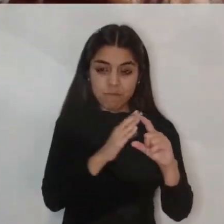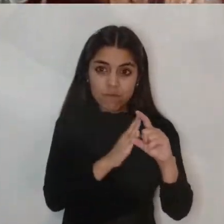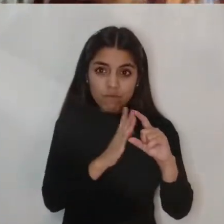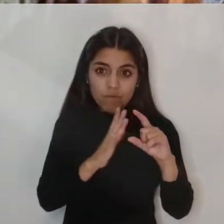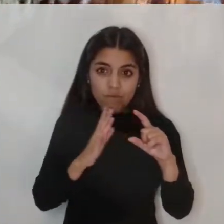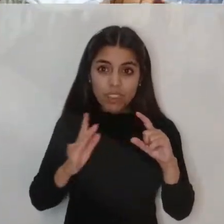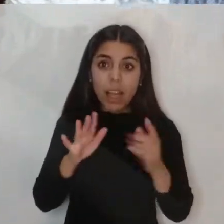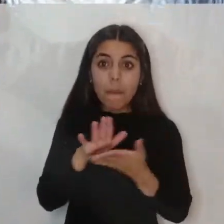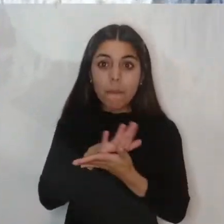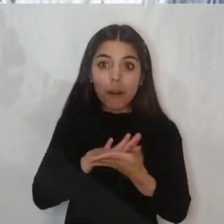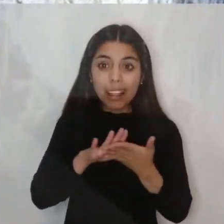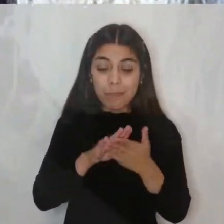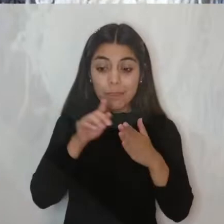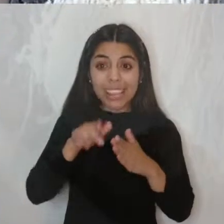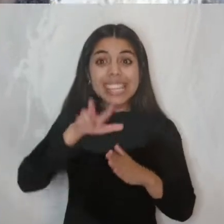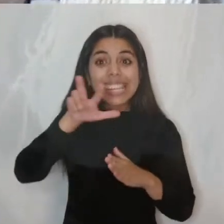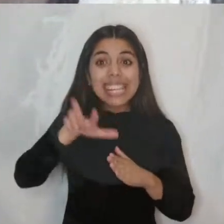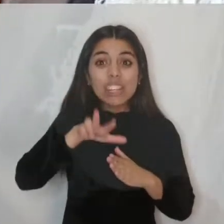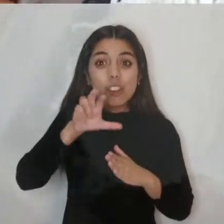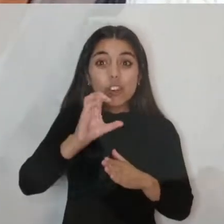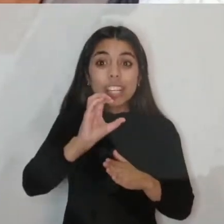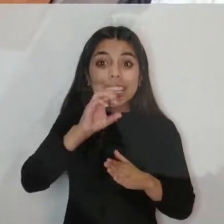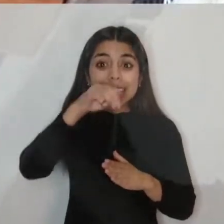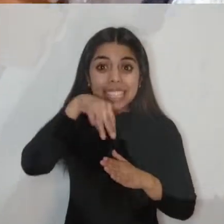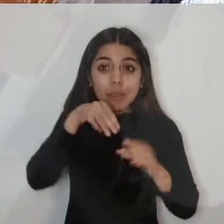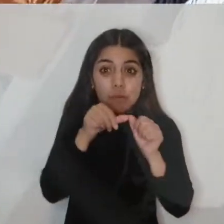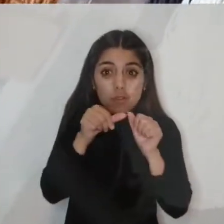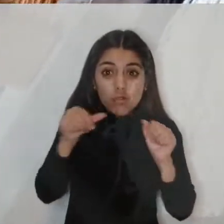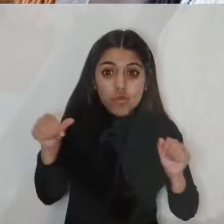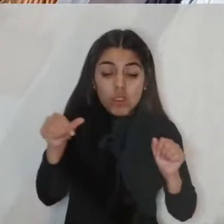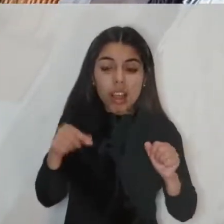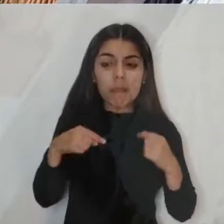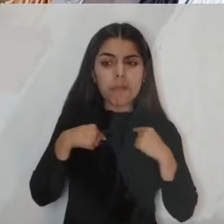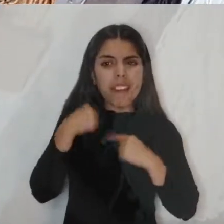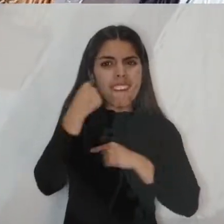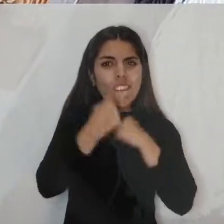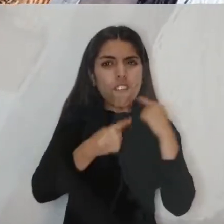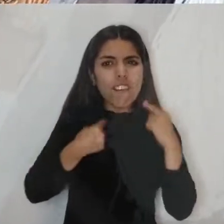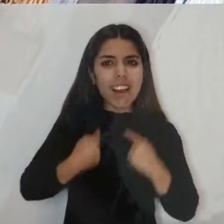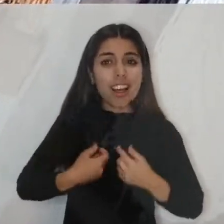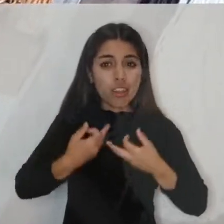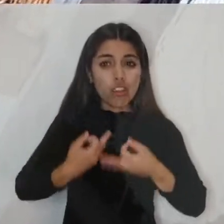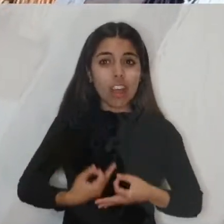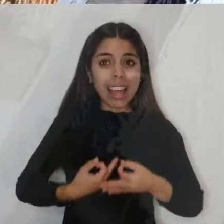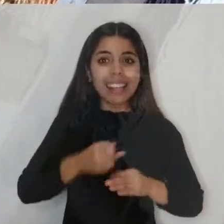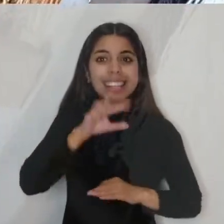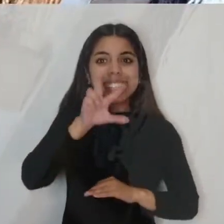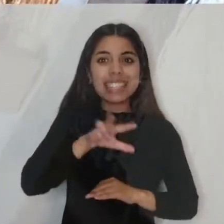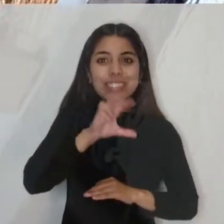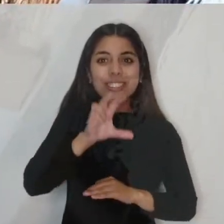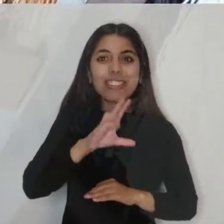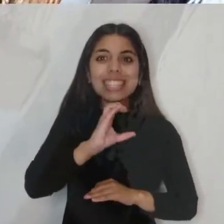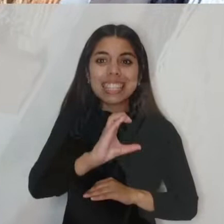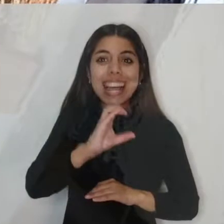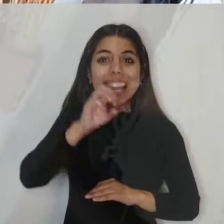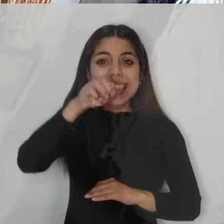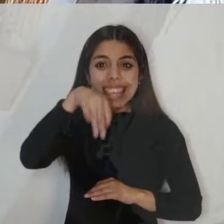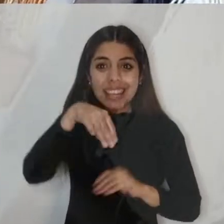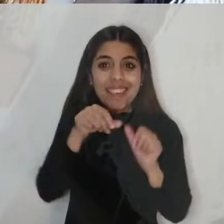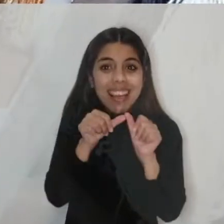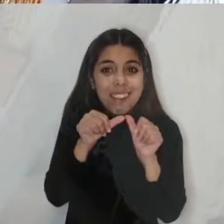Este, por ejemplo, este mide 18 centímetros. Y mi ufanda me va a salir de 18 centímetros. Siempre tengo que utilizar